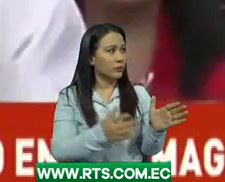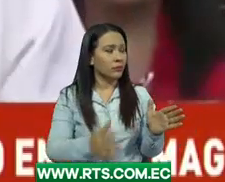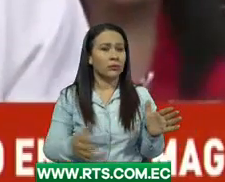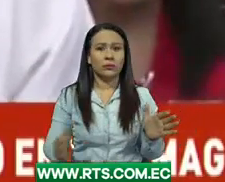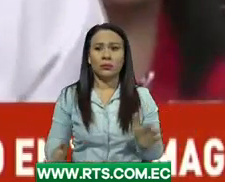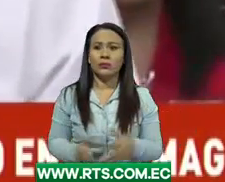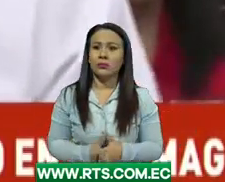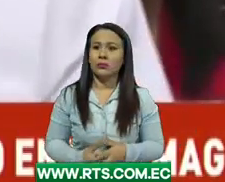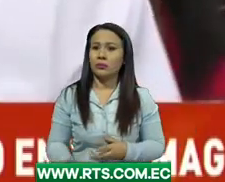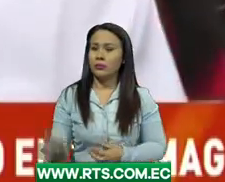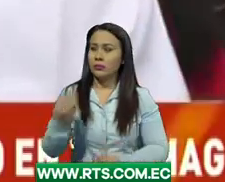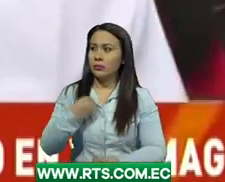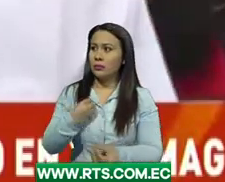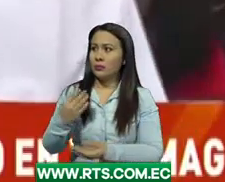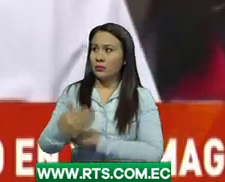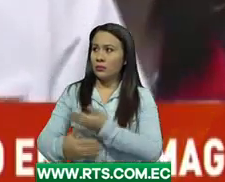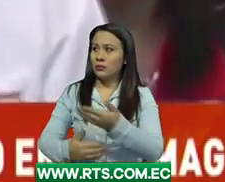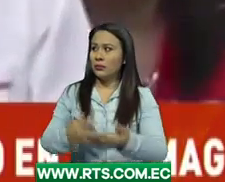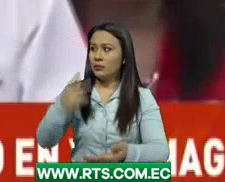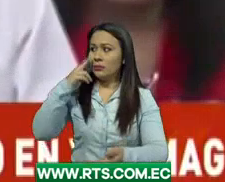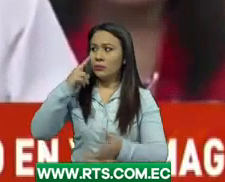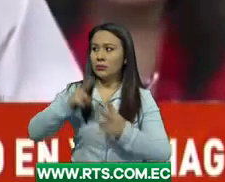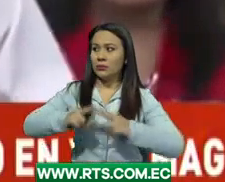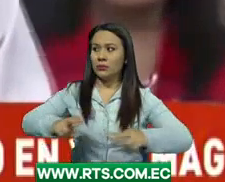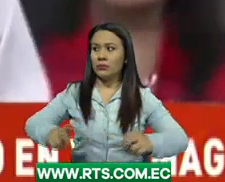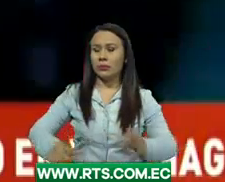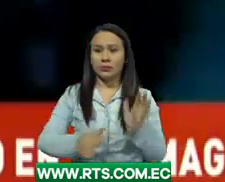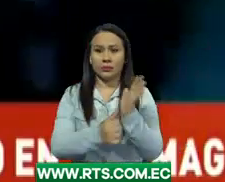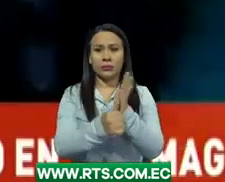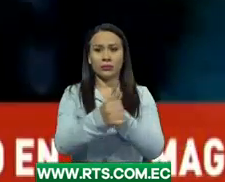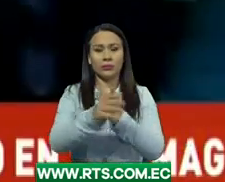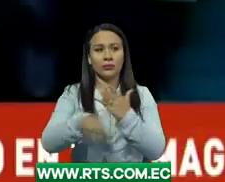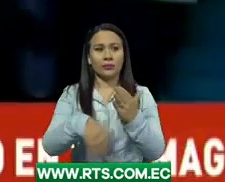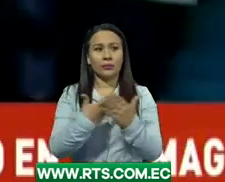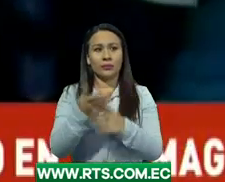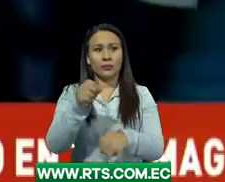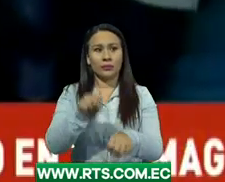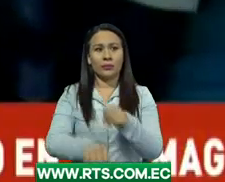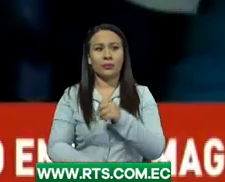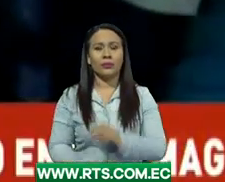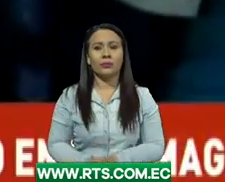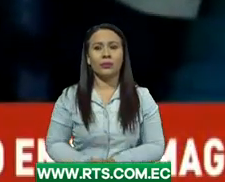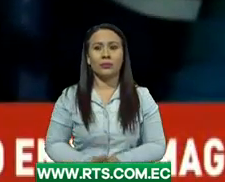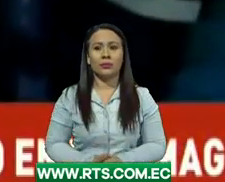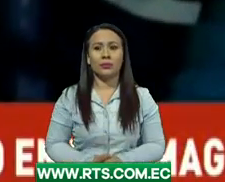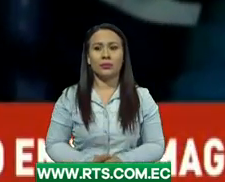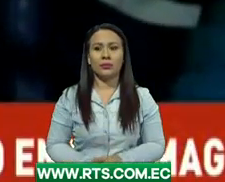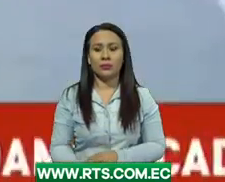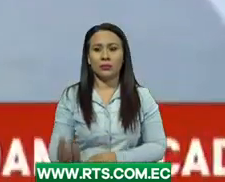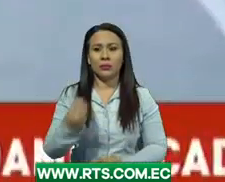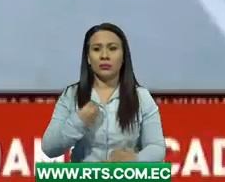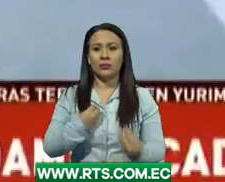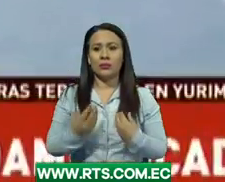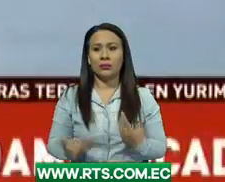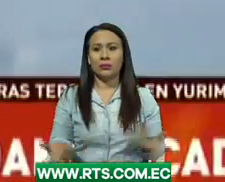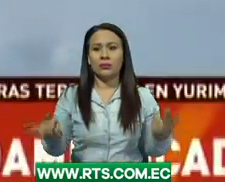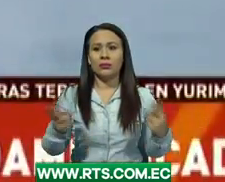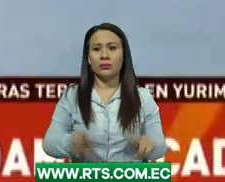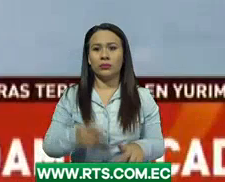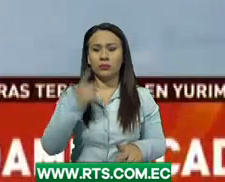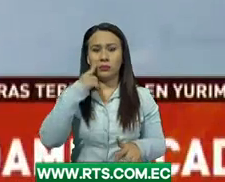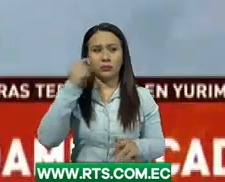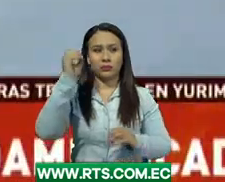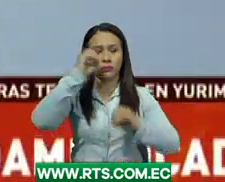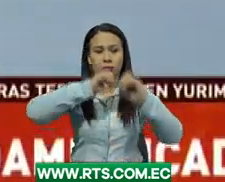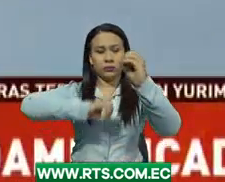evaluación, no solamente de la infraestructura de salud, sino los daños en general. En este sentido, el jefe de Estado dio a conocer una